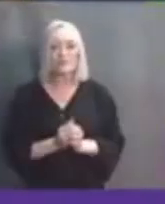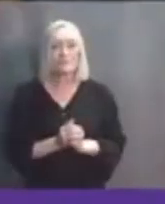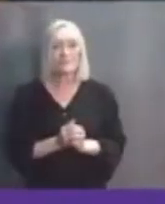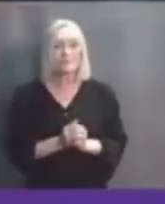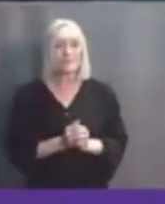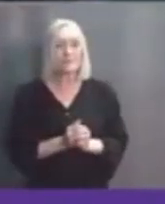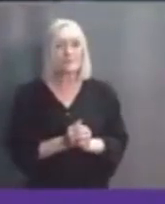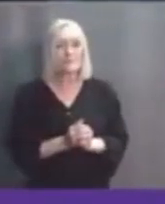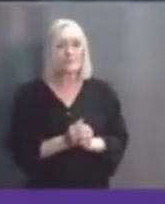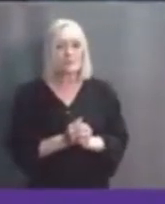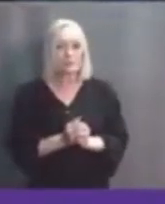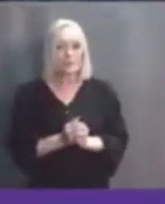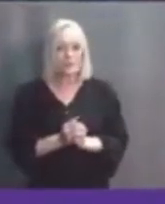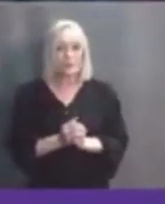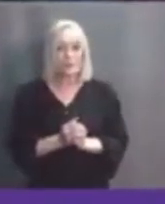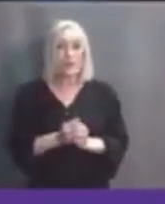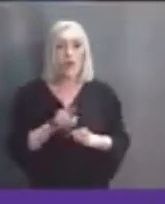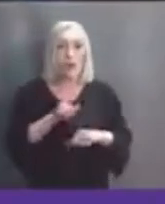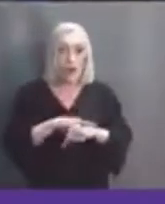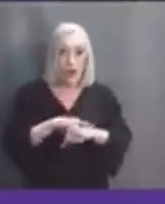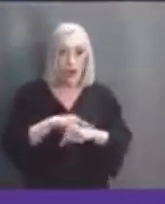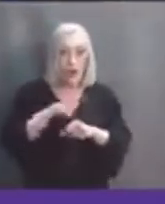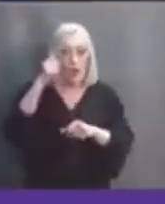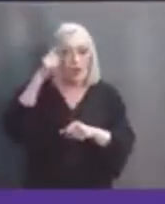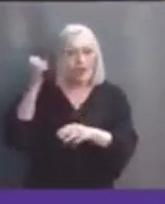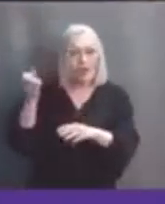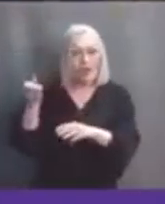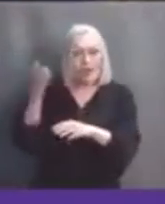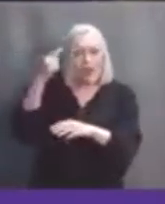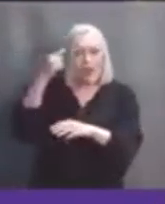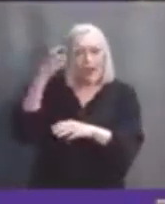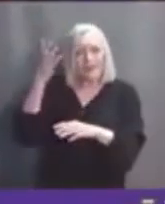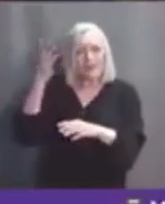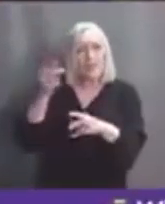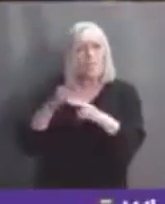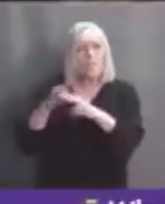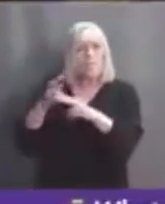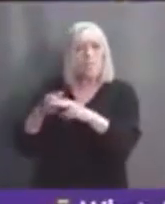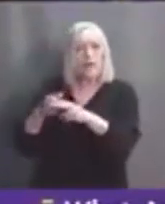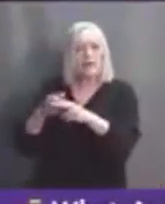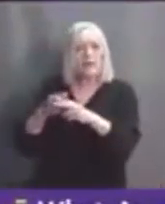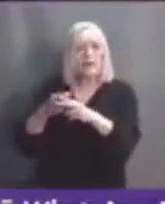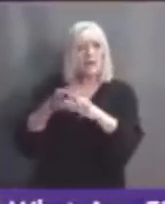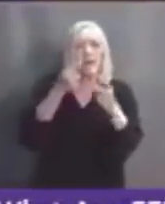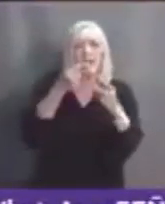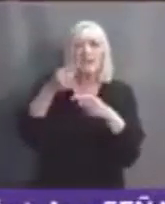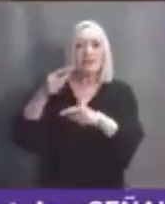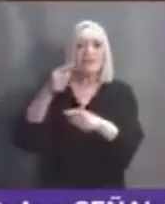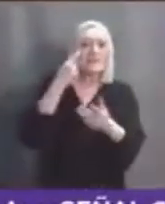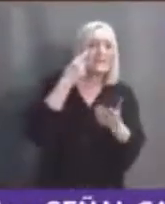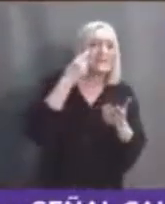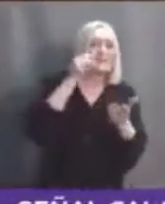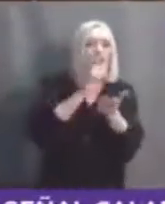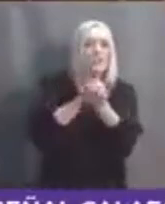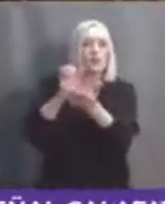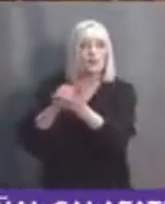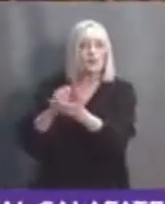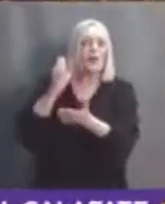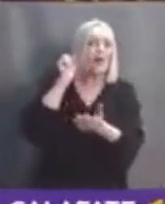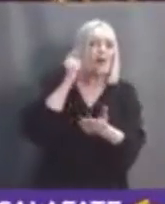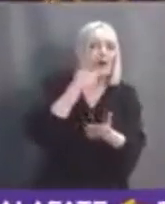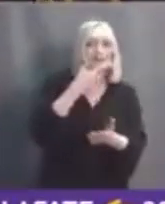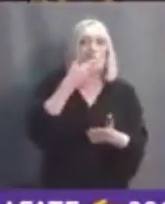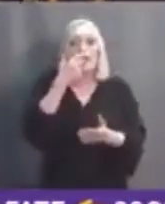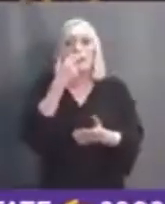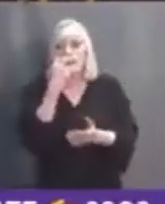comercial es hora de crear parques industriales con acceso al gas y a la energía libre de